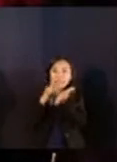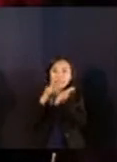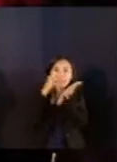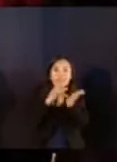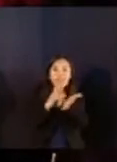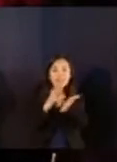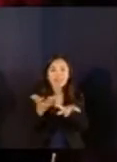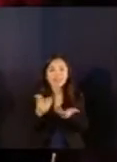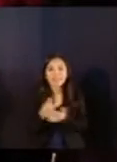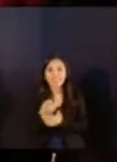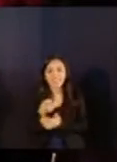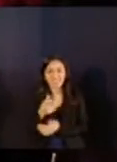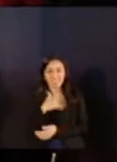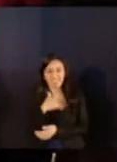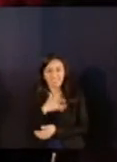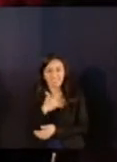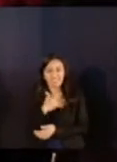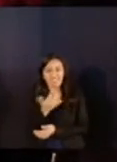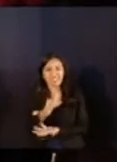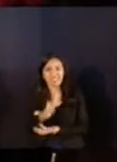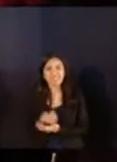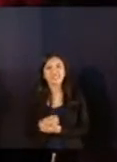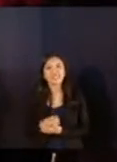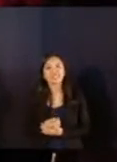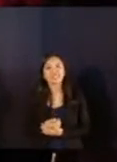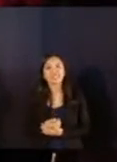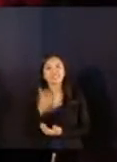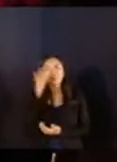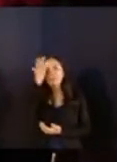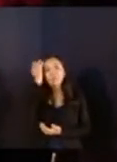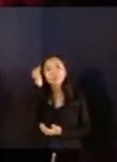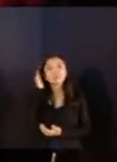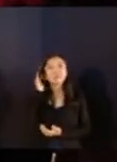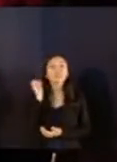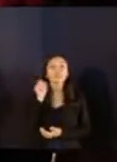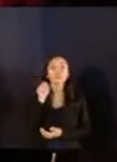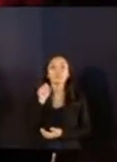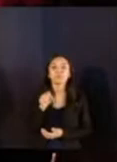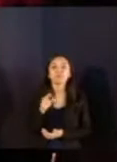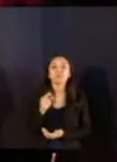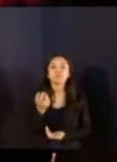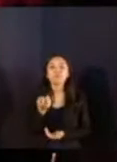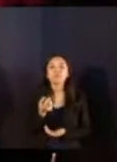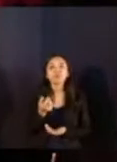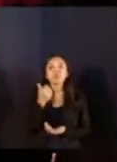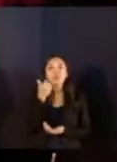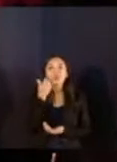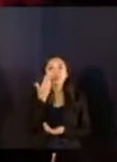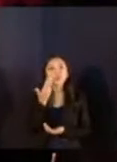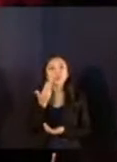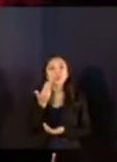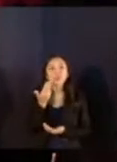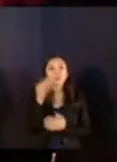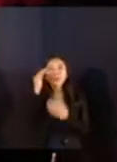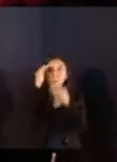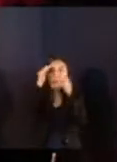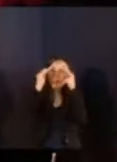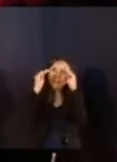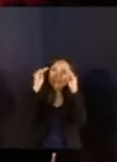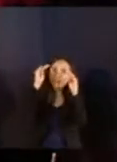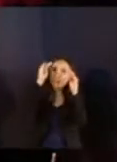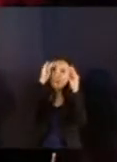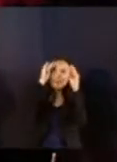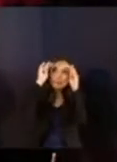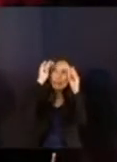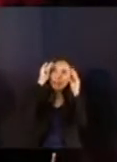hilos muy centrales, ¿no? Y sin embargo, en atención a eso mismo, pues está uno obligado a pensar